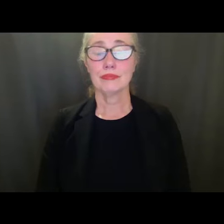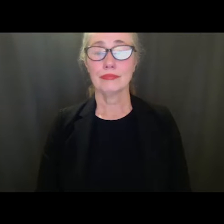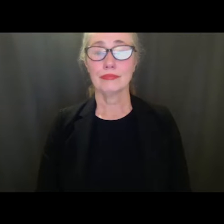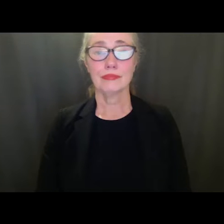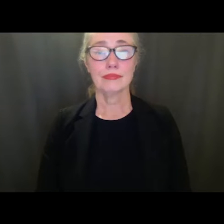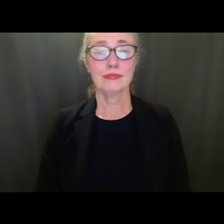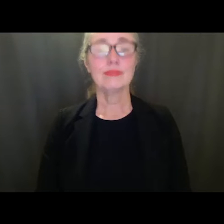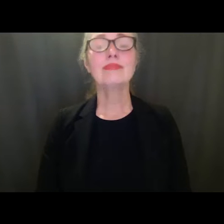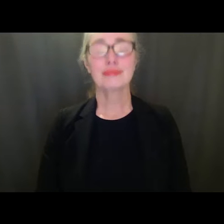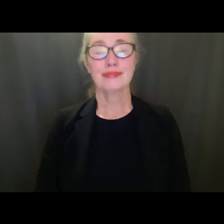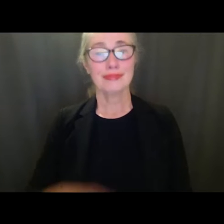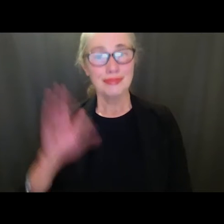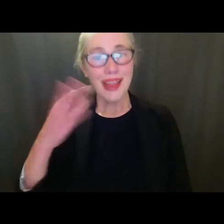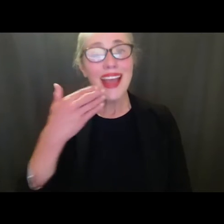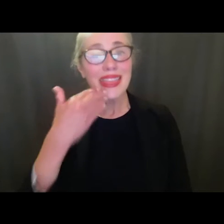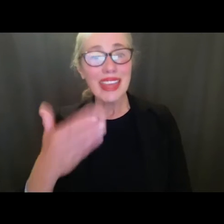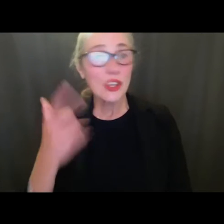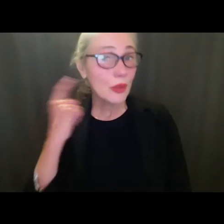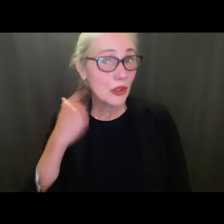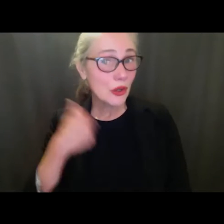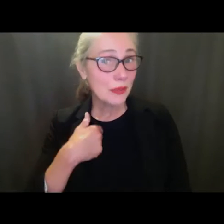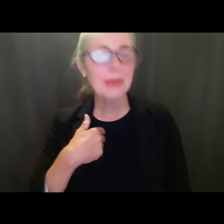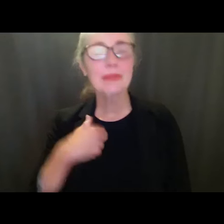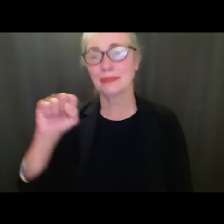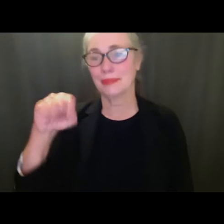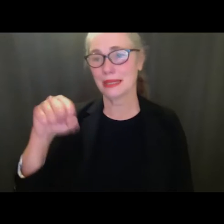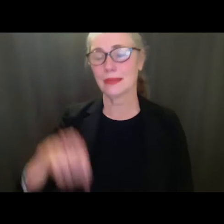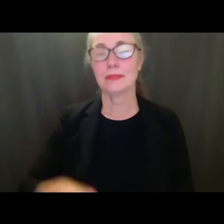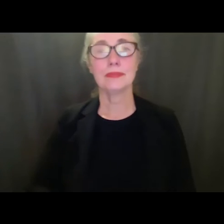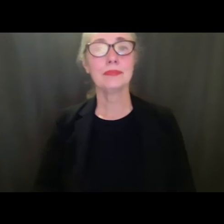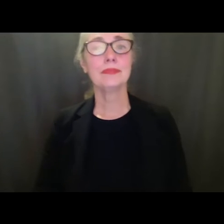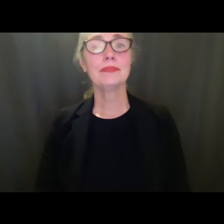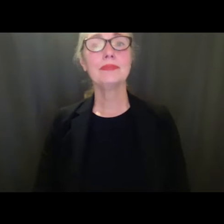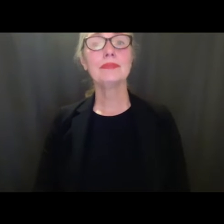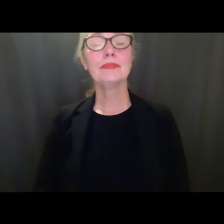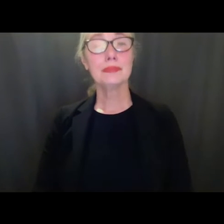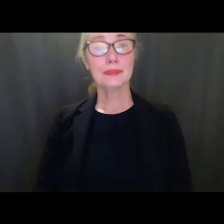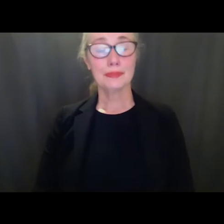Hi, thank you. Can you hear me? Hola, sí, gracias. ¿Me escuchan? Sí.